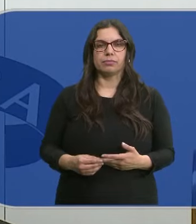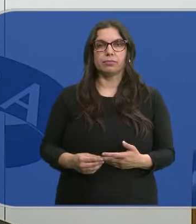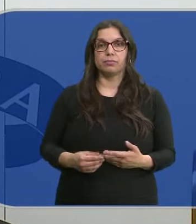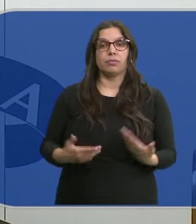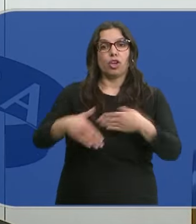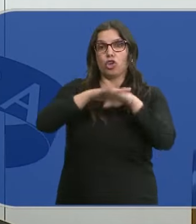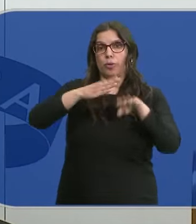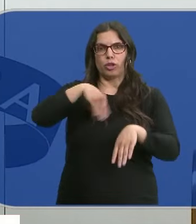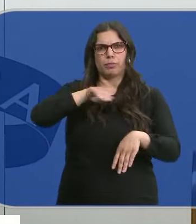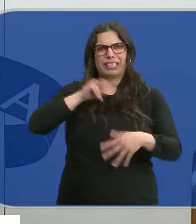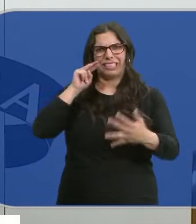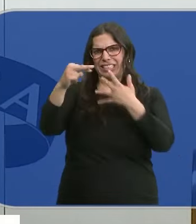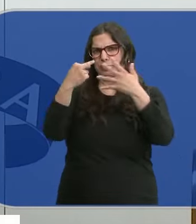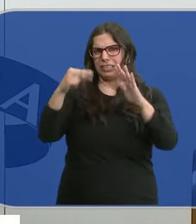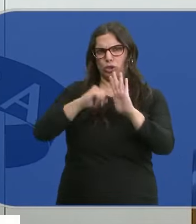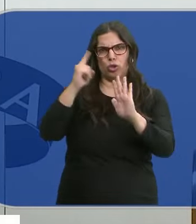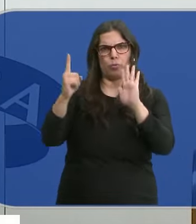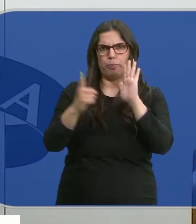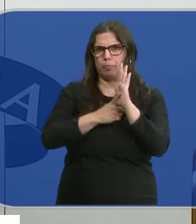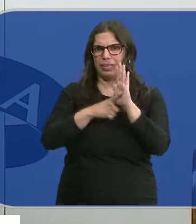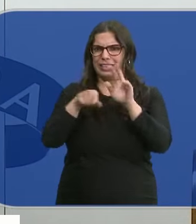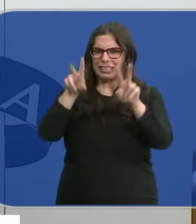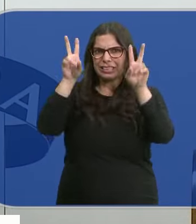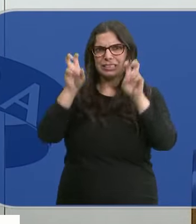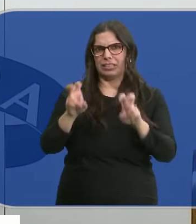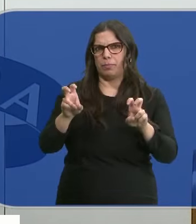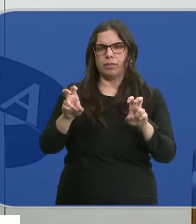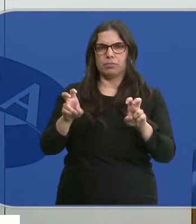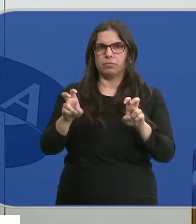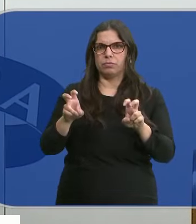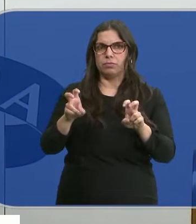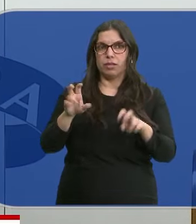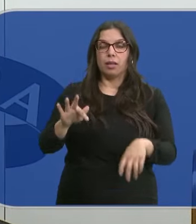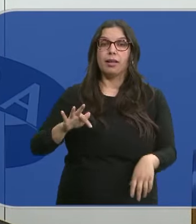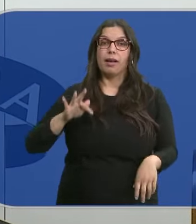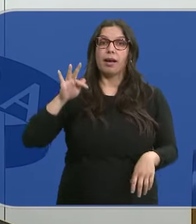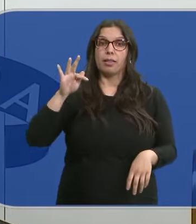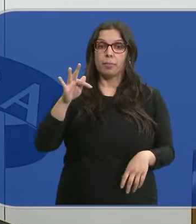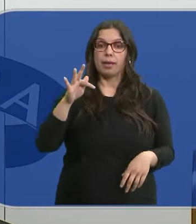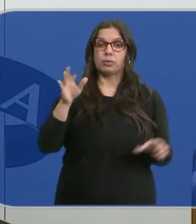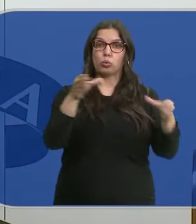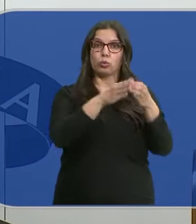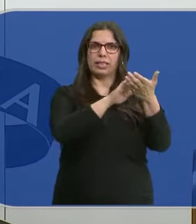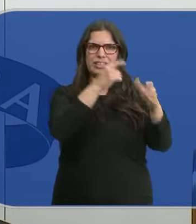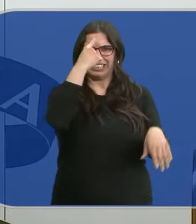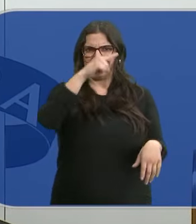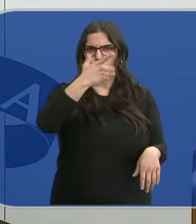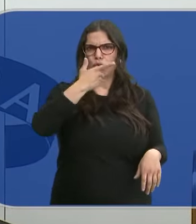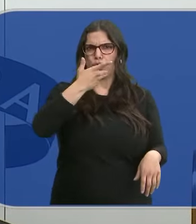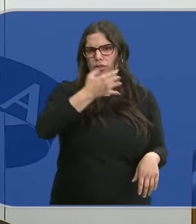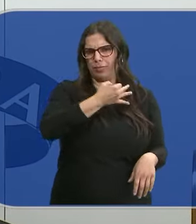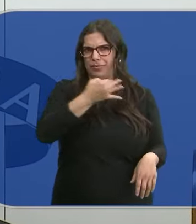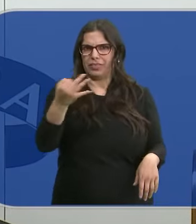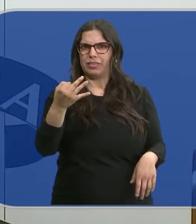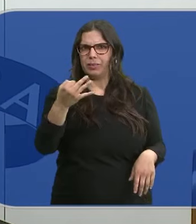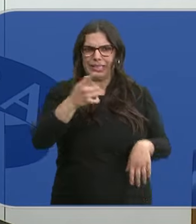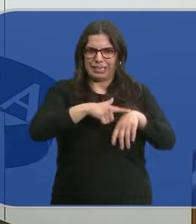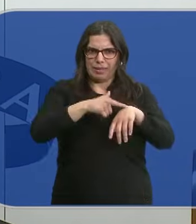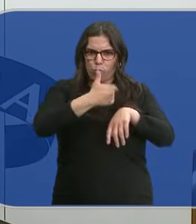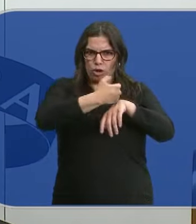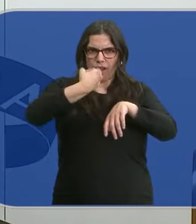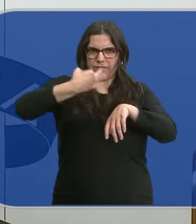Transparencia del Gobierno de España en este asunto, una transparencia total, y además la Administración autonómica conoce en tiempo real